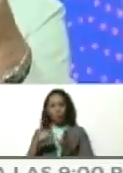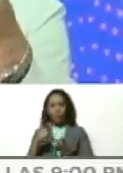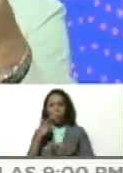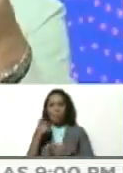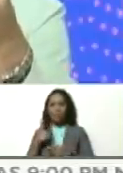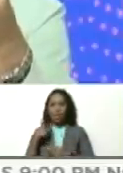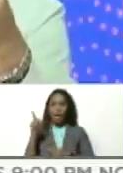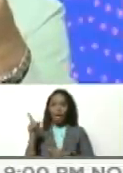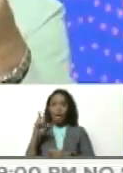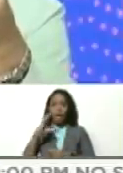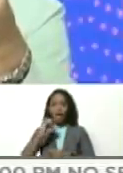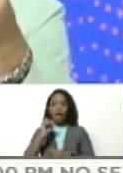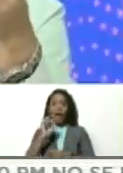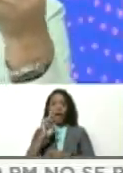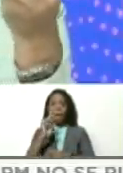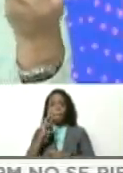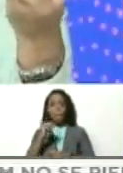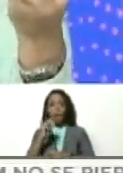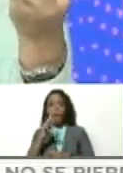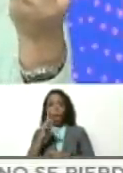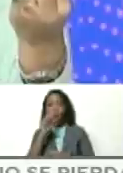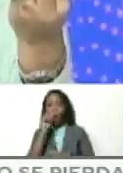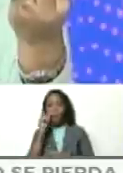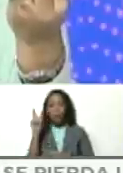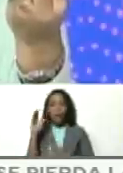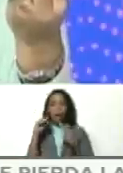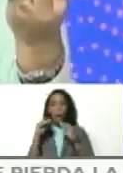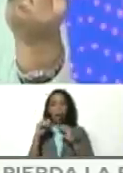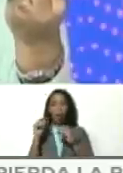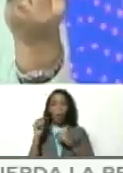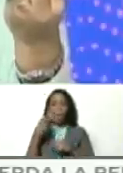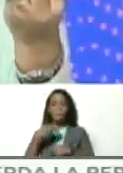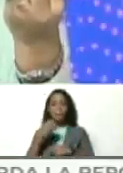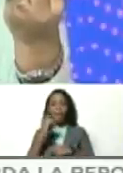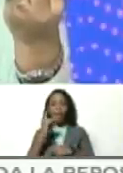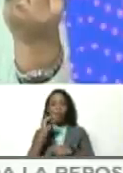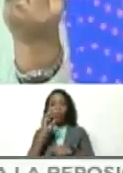viene Carmelo Laborit a hablar con Pedro Guevara.